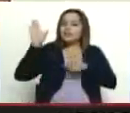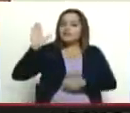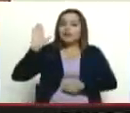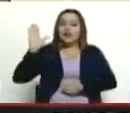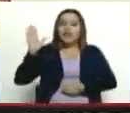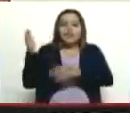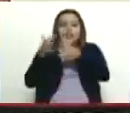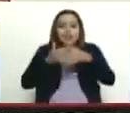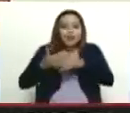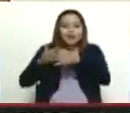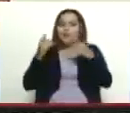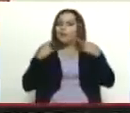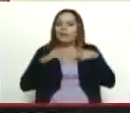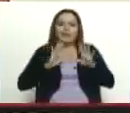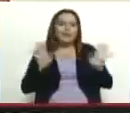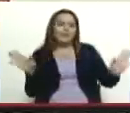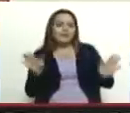viaje.